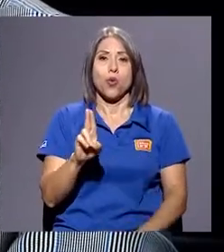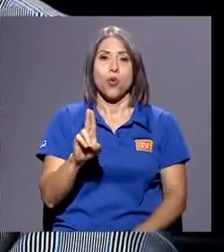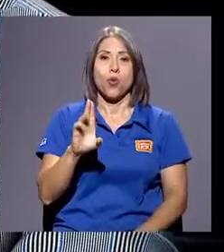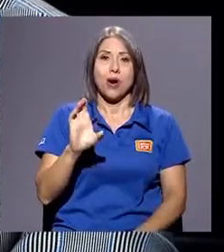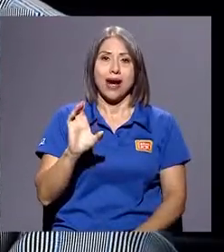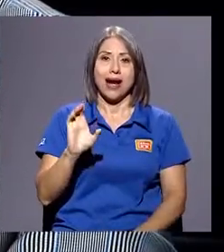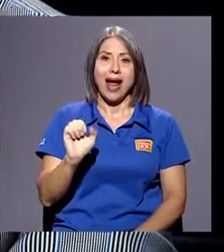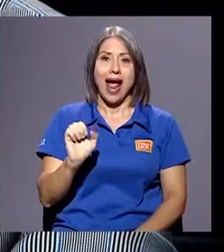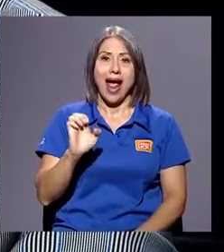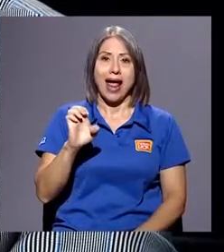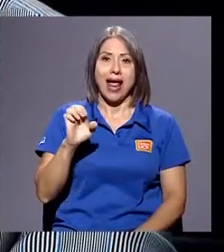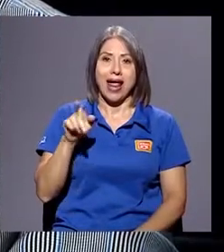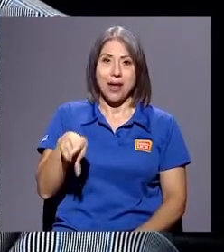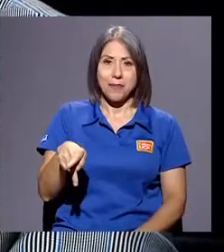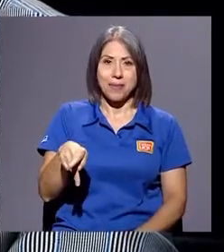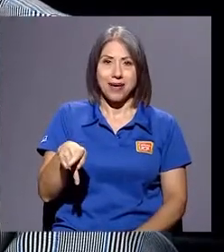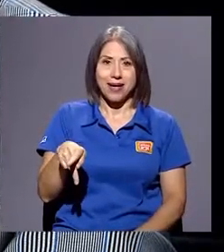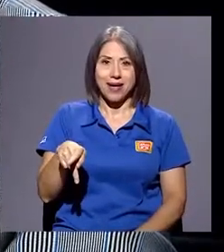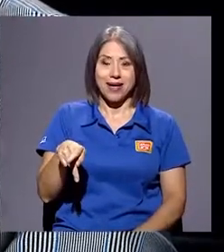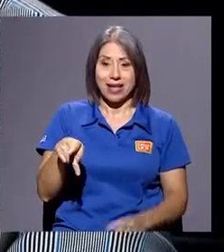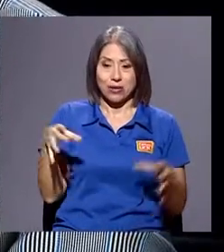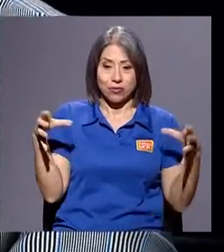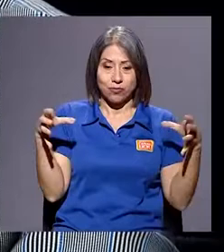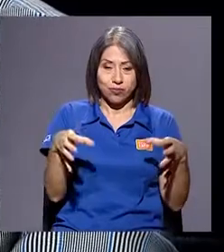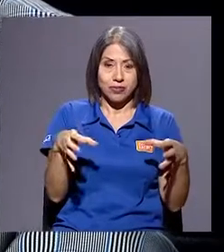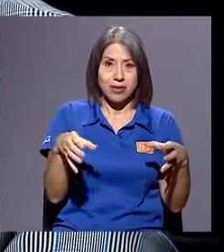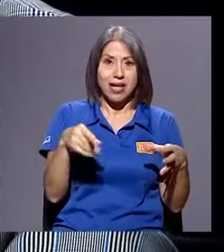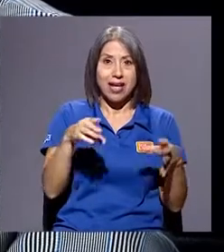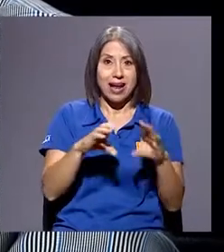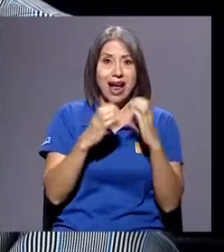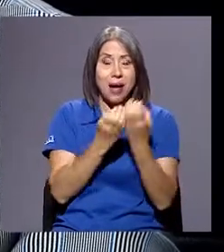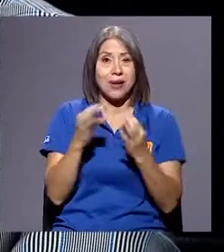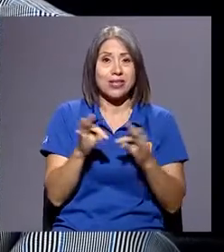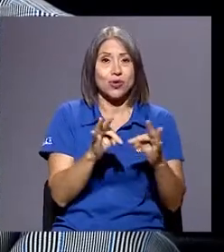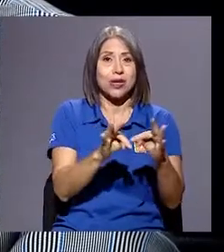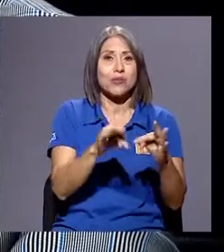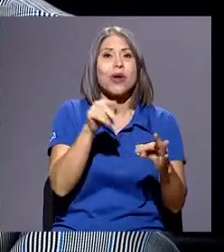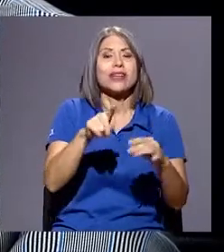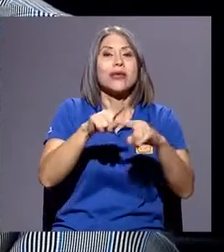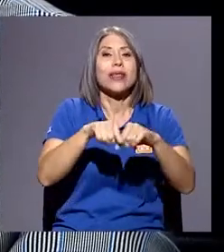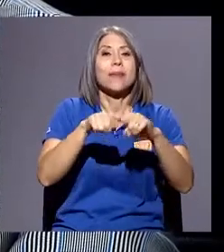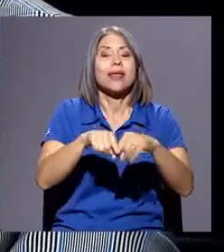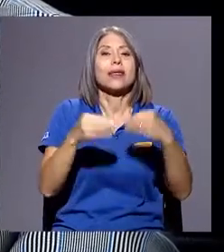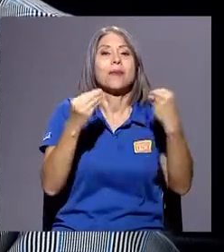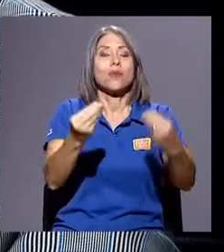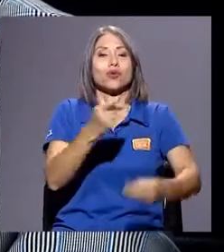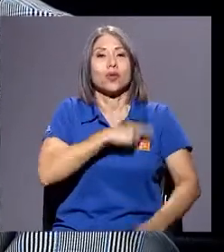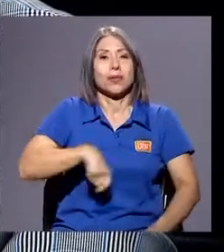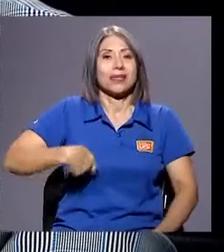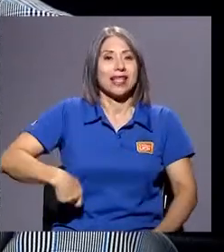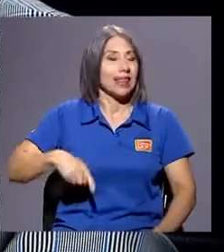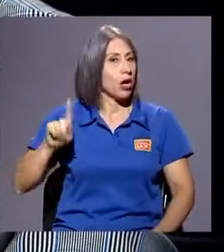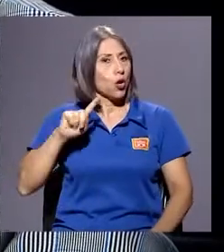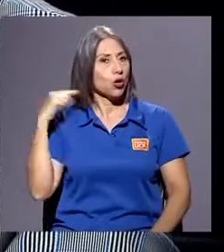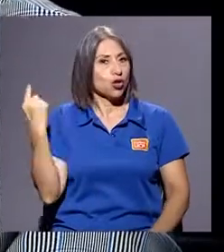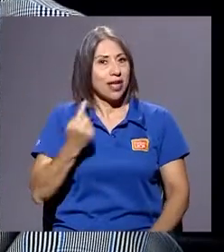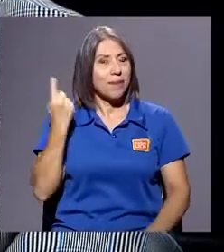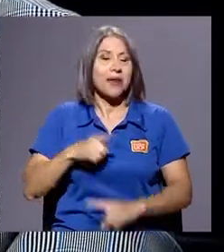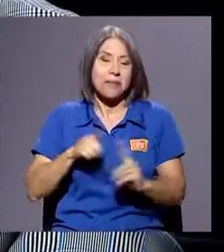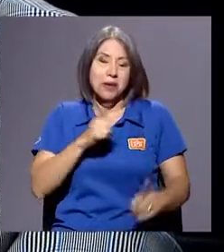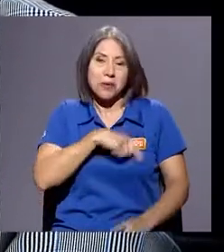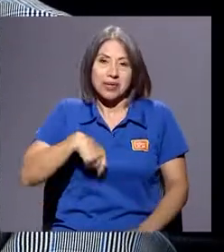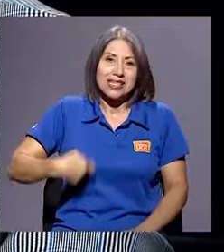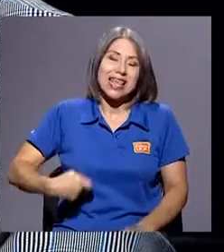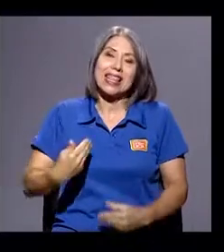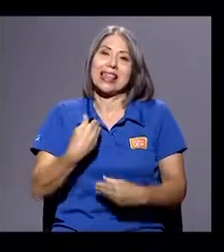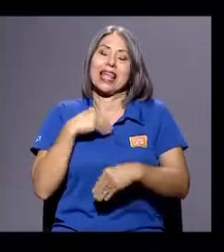de turismo no necesariamente siempre, depende mucho del presidente, tienen una injerencia fuerte y eso hace que nos diluyamos también